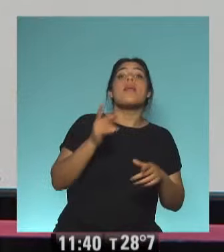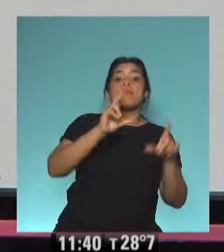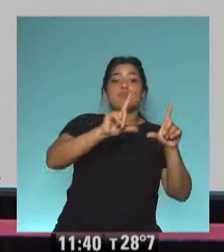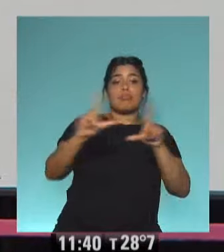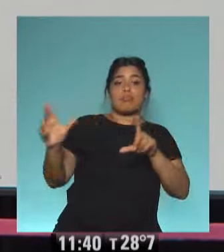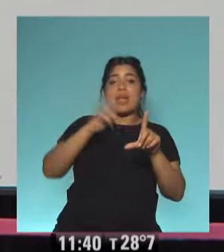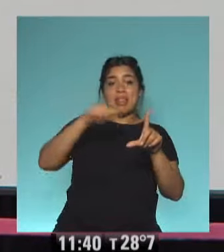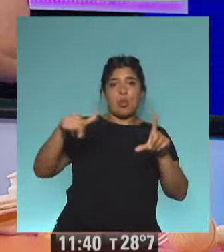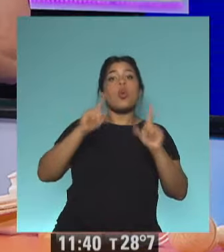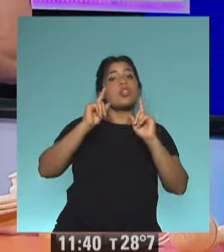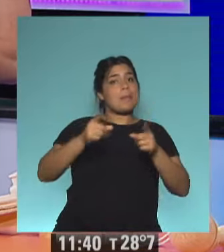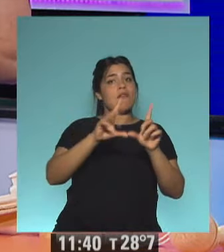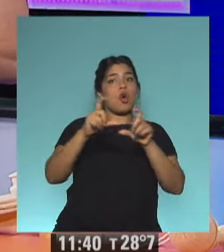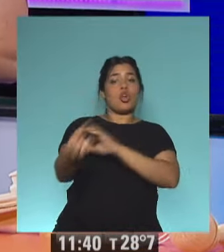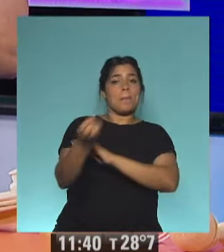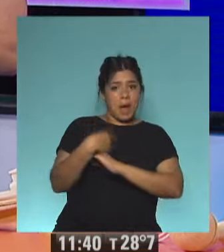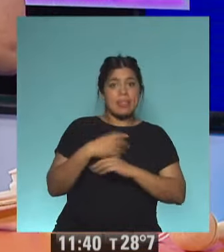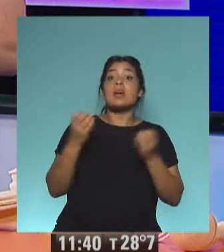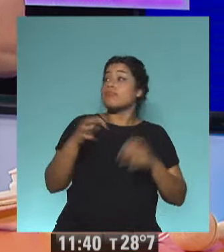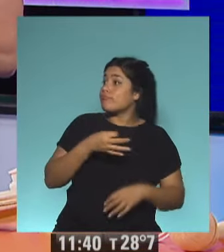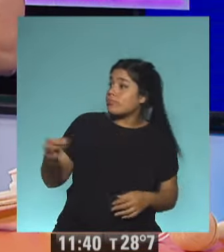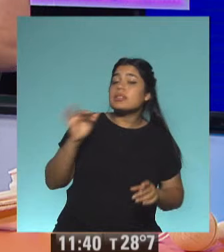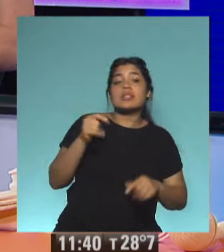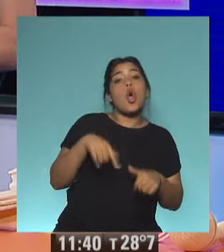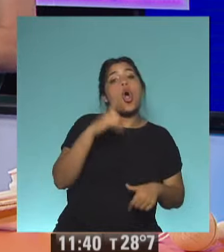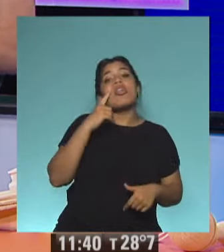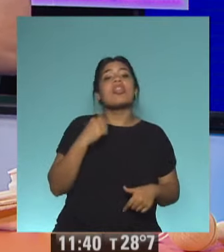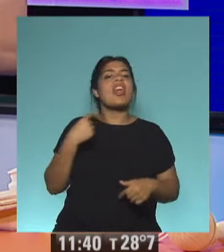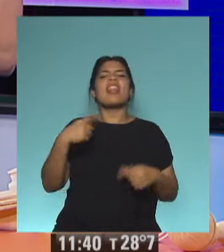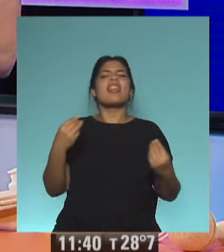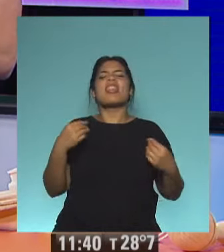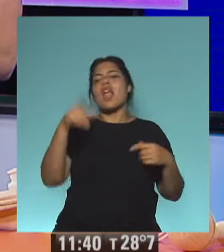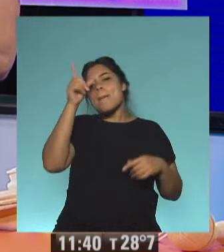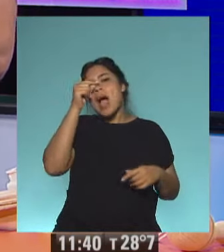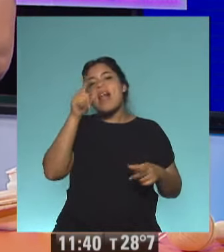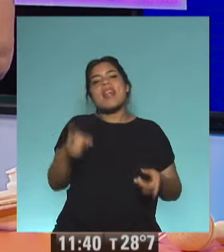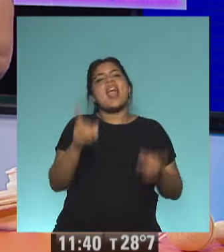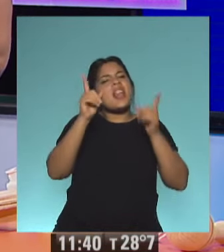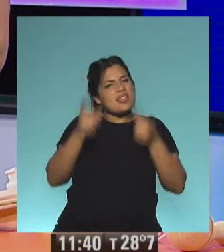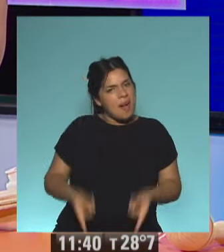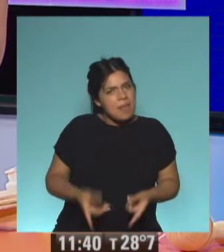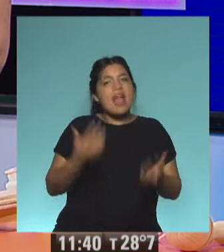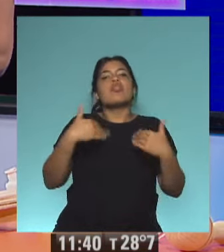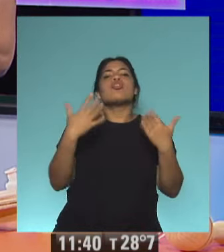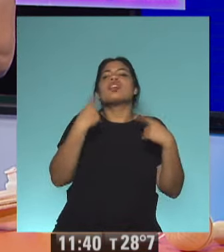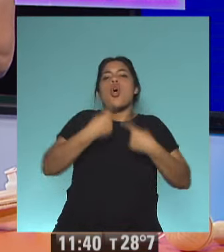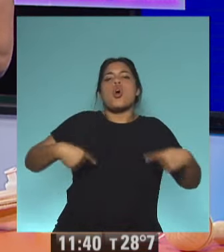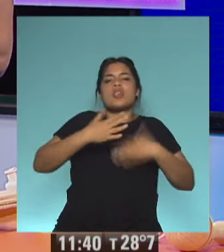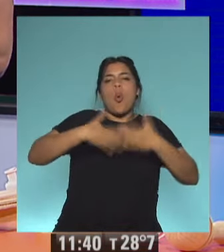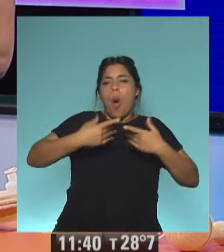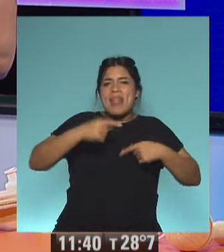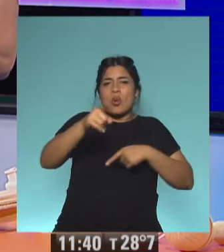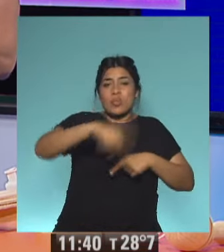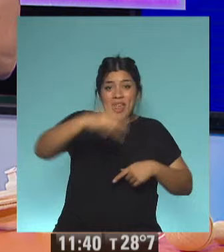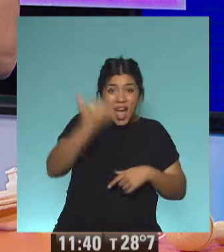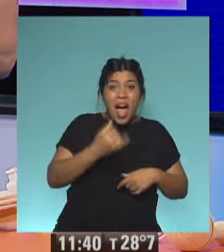en la muestra. Exacto, todo lo que se les ocurra. Y como el día de hoy estamos con madera, también en las redes nos pueden mandar todos los juguetes que tengan. Así lo vemos acá en la